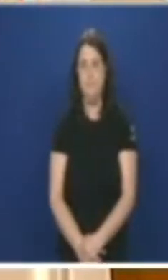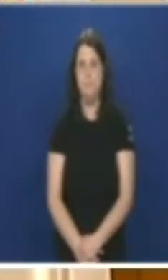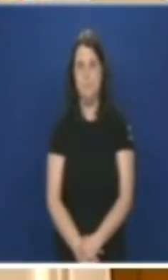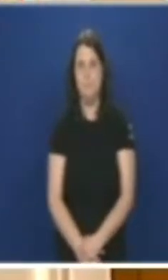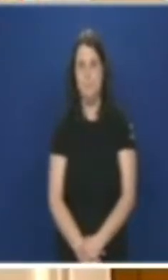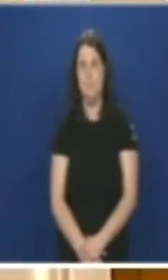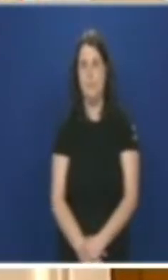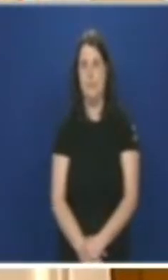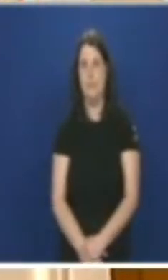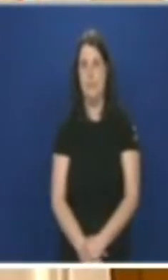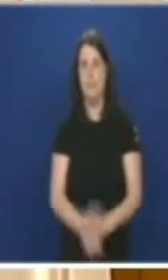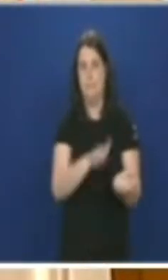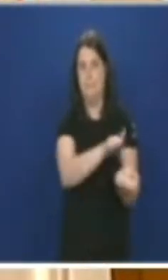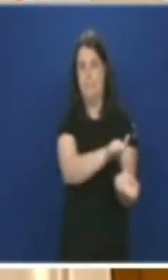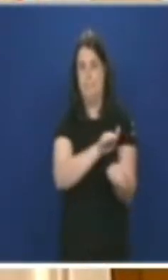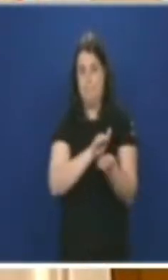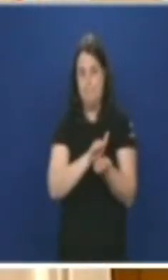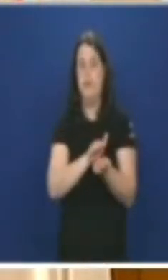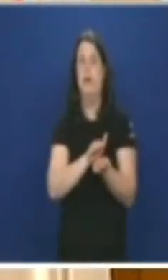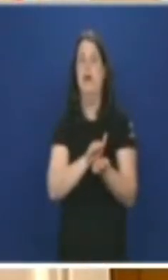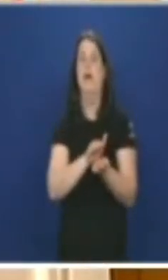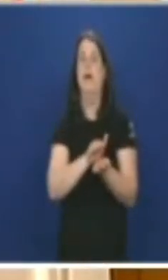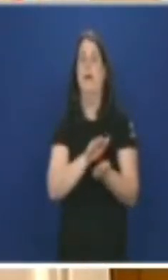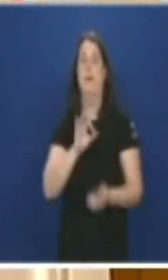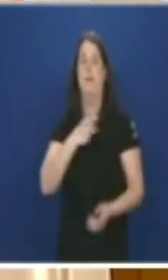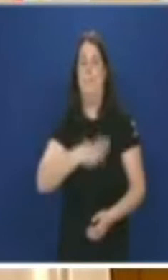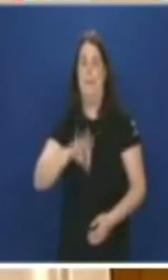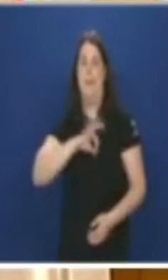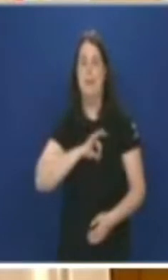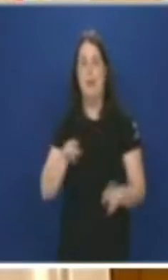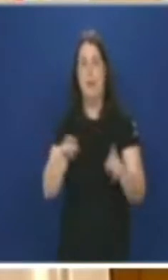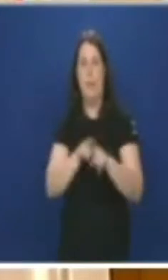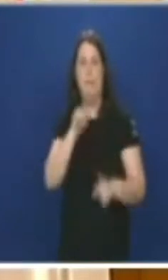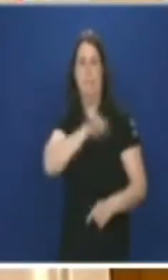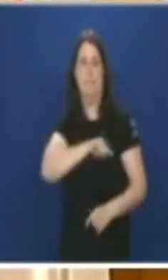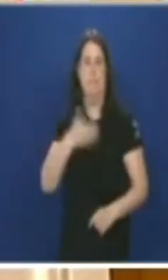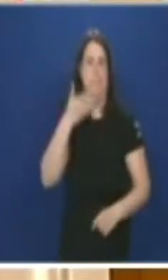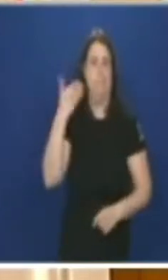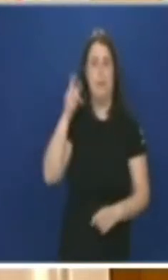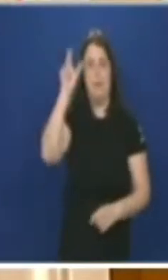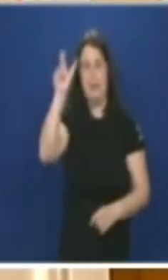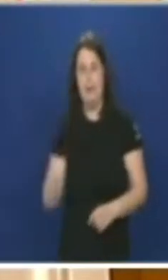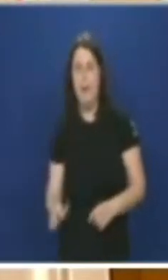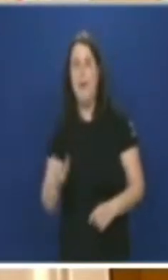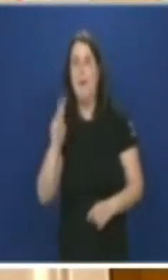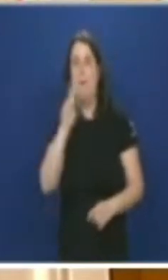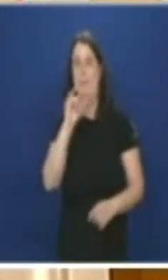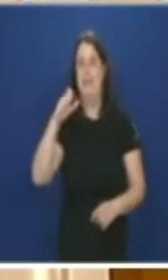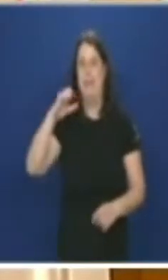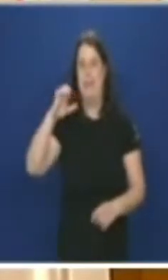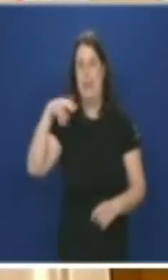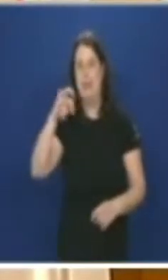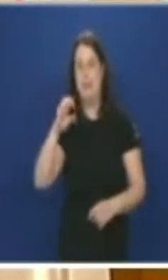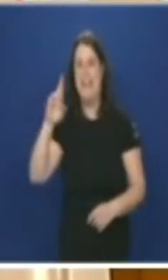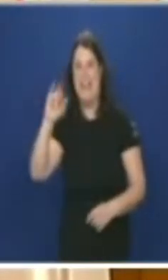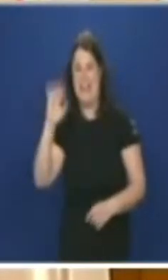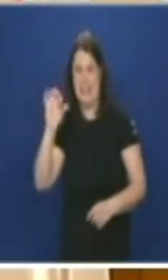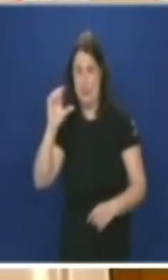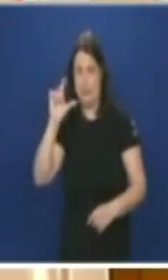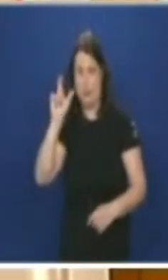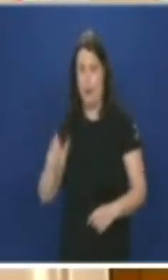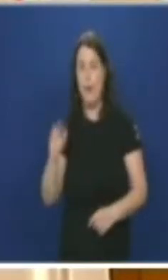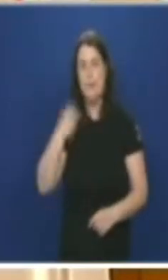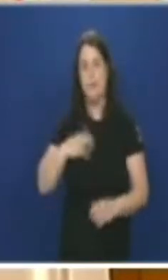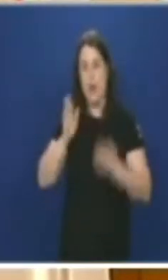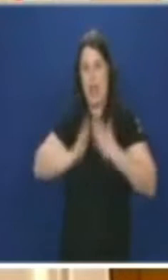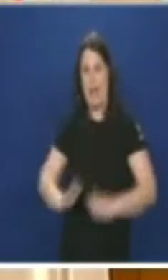Recibe esta medalla con profunda gratitude e grande honor Vicente Martínez Risco e Agüero. O Vicente Risco, pai de